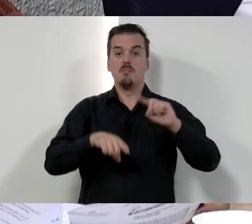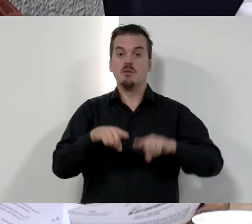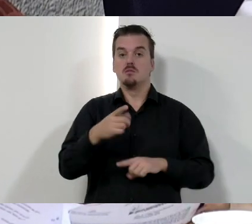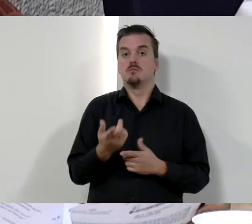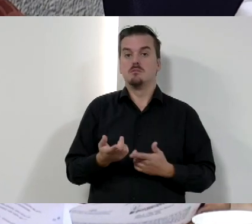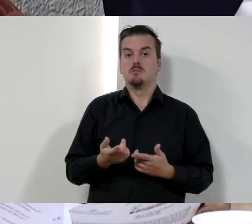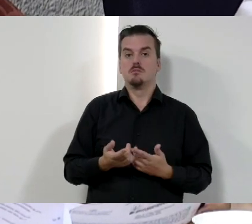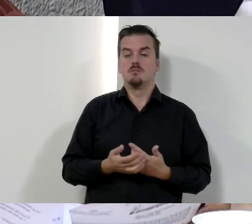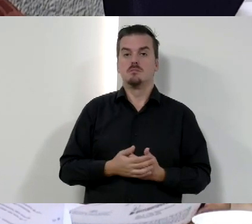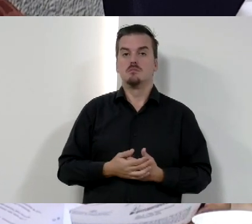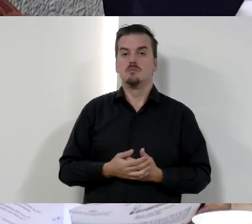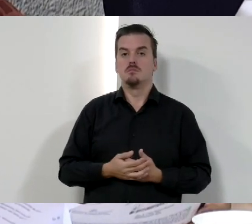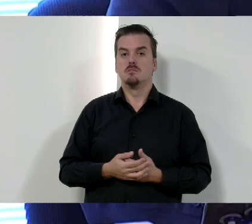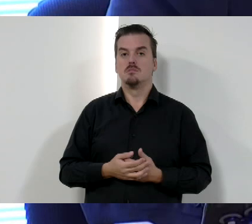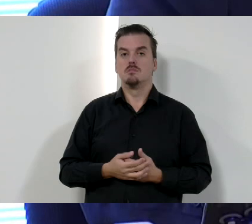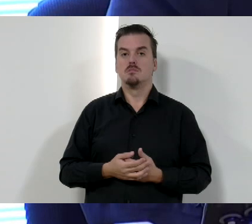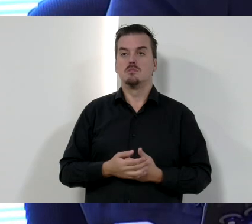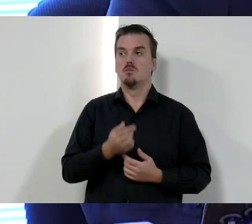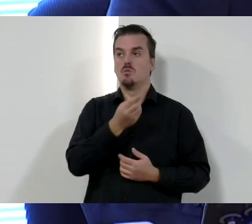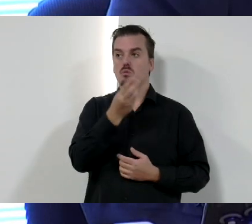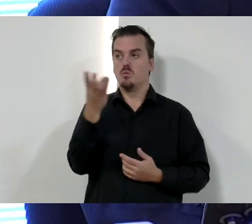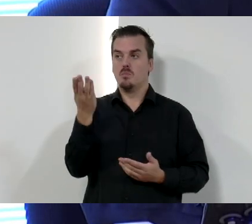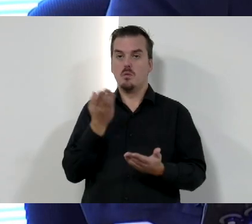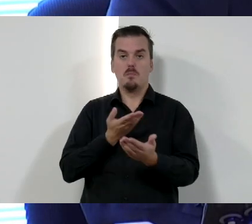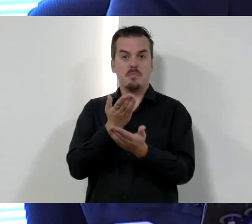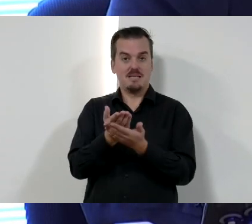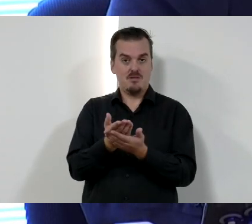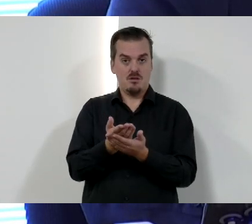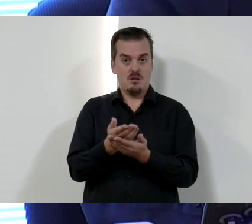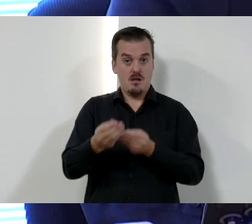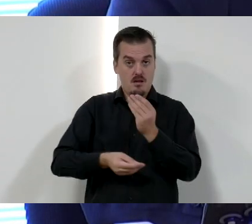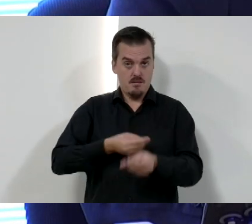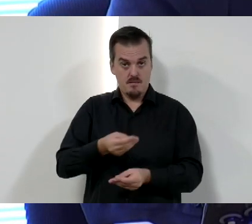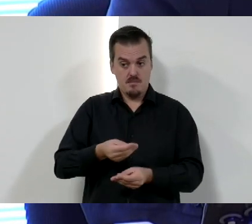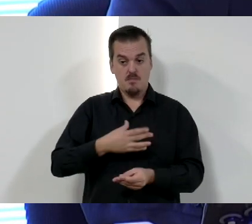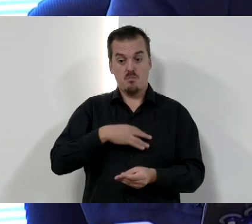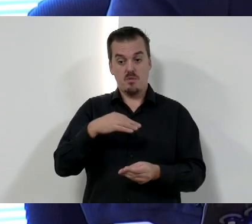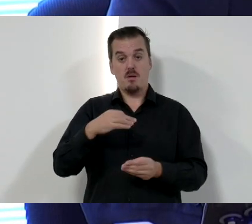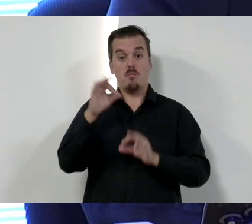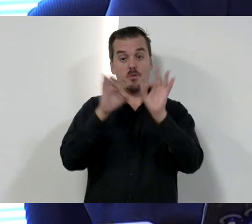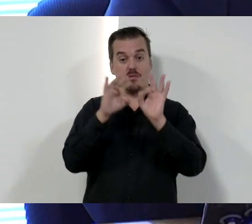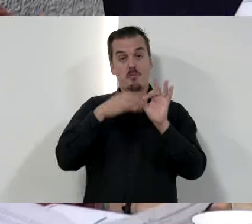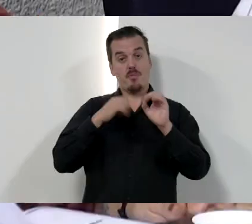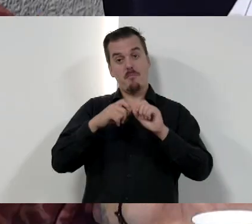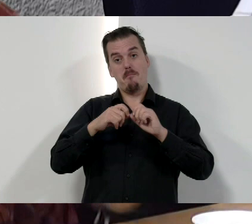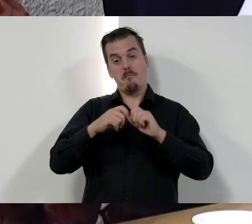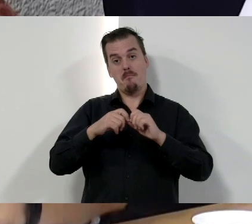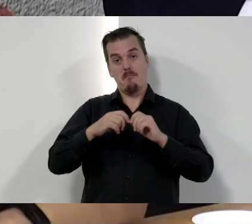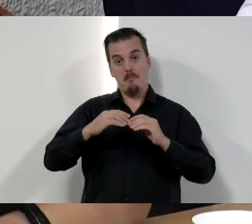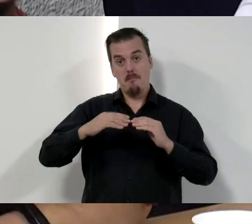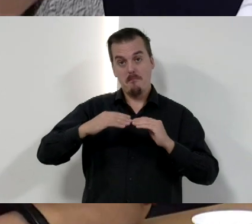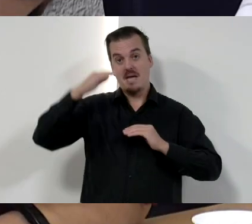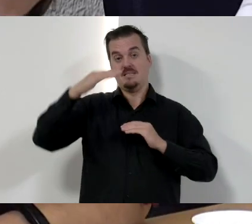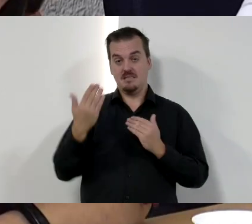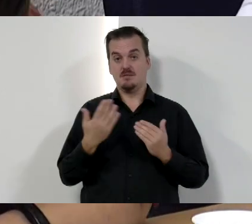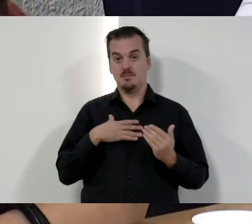asentado el número de peticiones que se vayan haciendo, si se amplía este porcentaje, pero consideramos